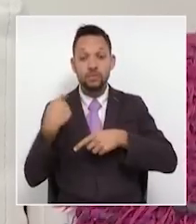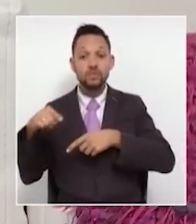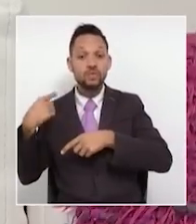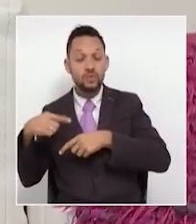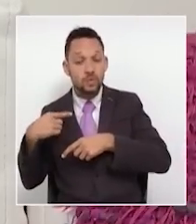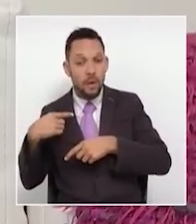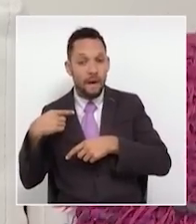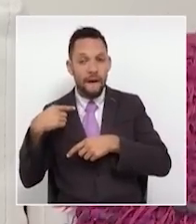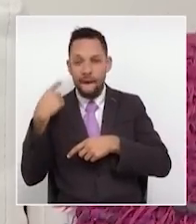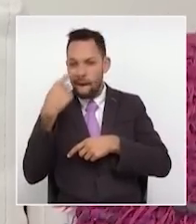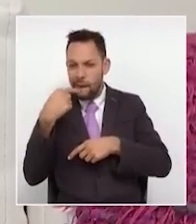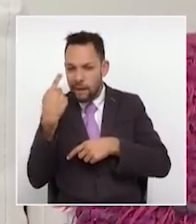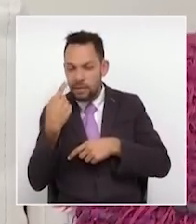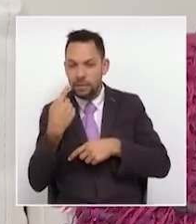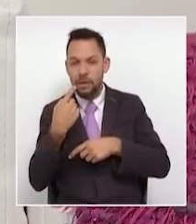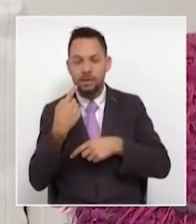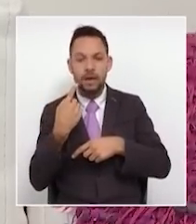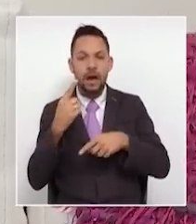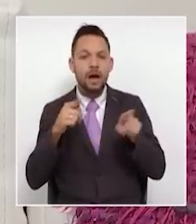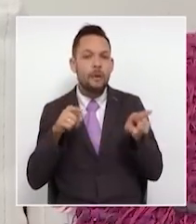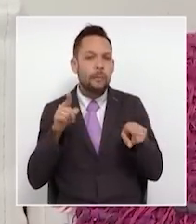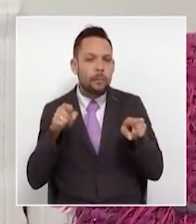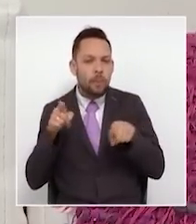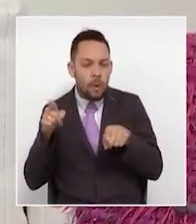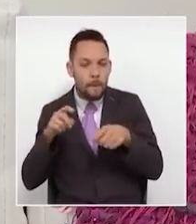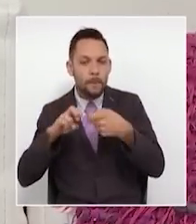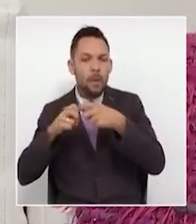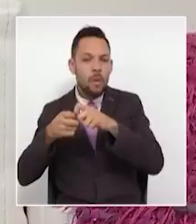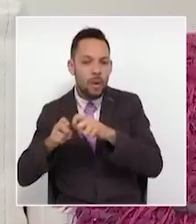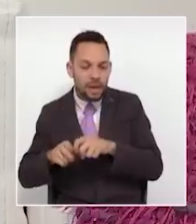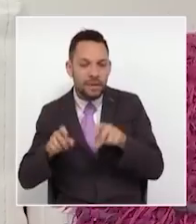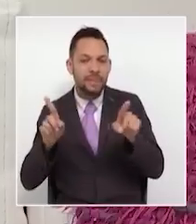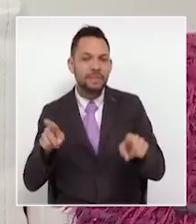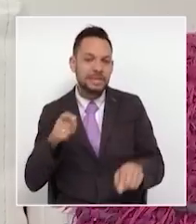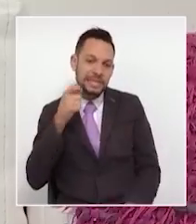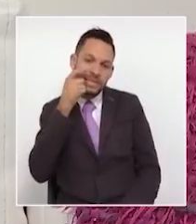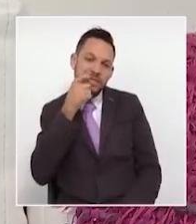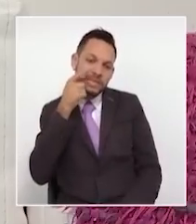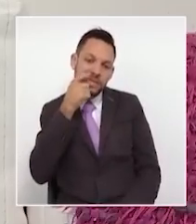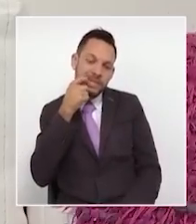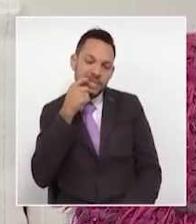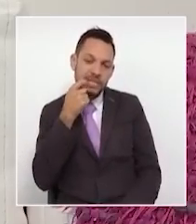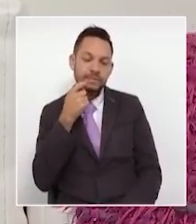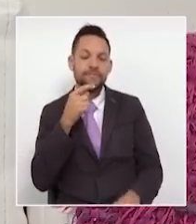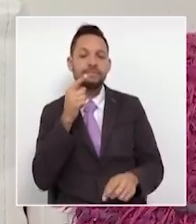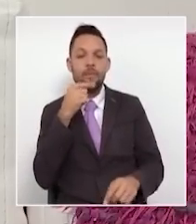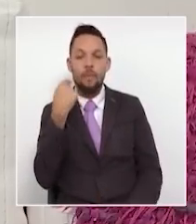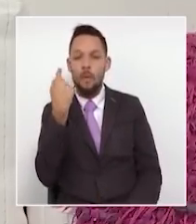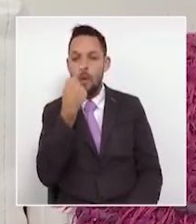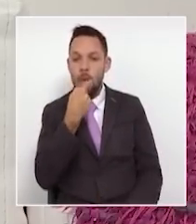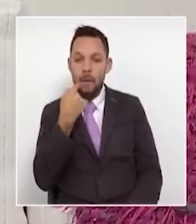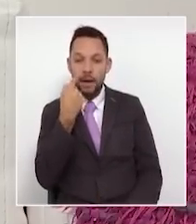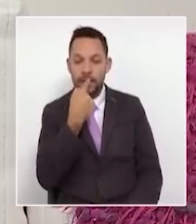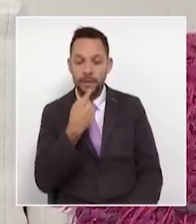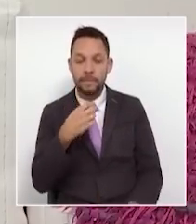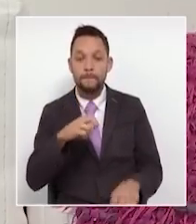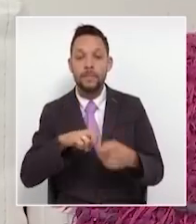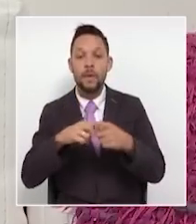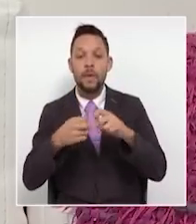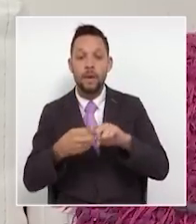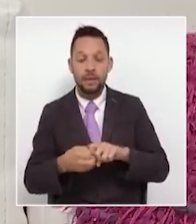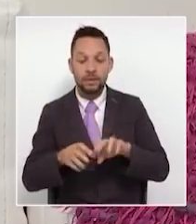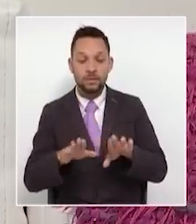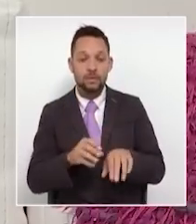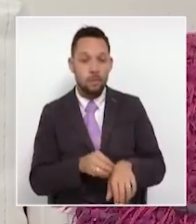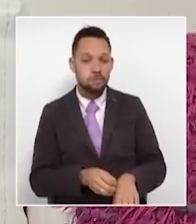muchos de nuestros pacientes tienen problemas odontológicos y esta es una de las principales causas de inflamación en el organismo